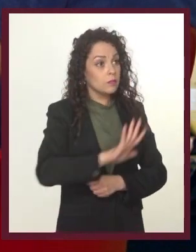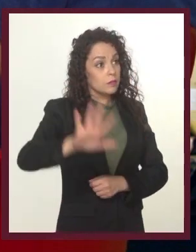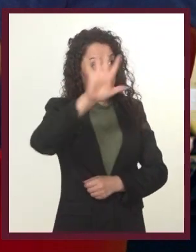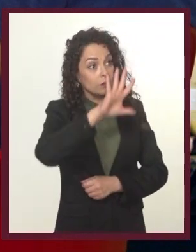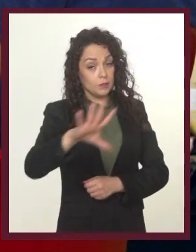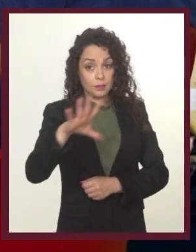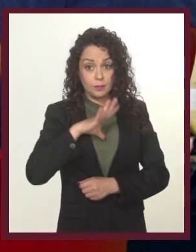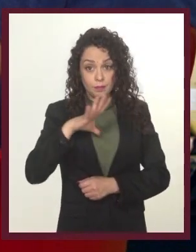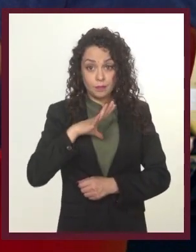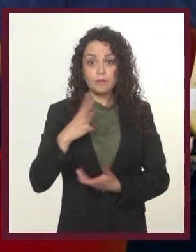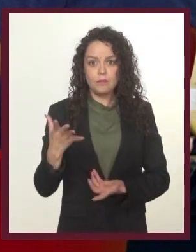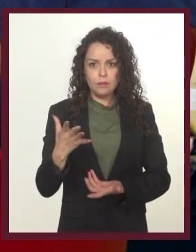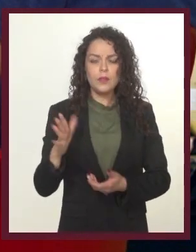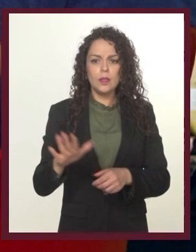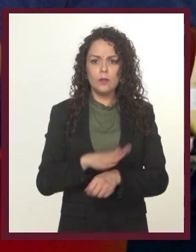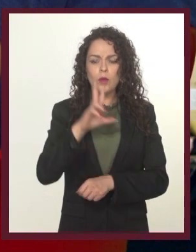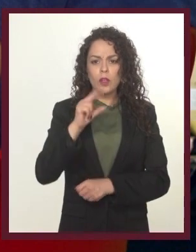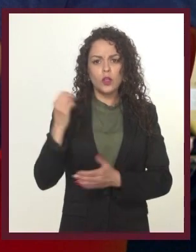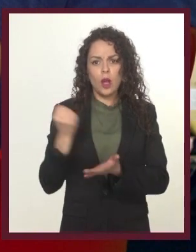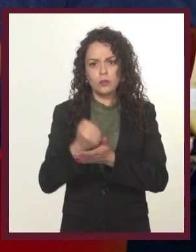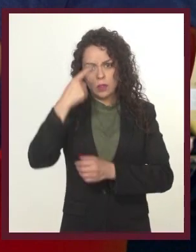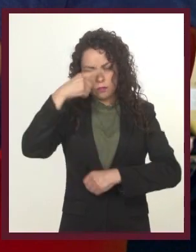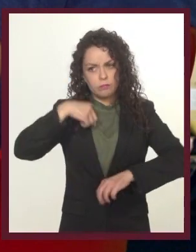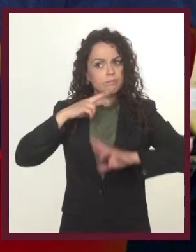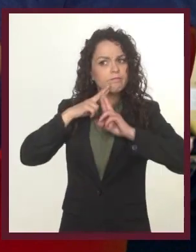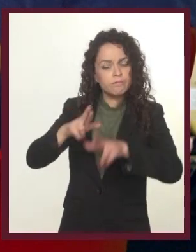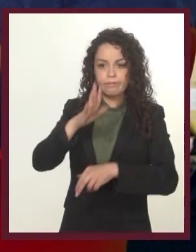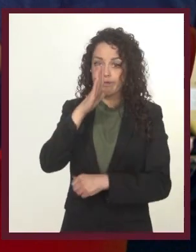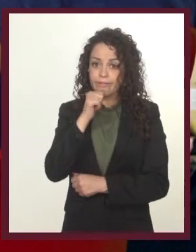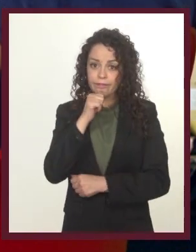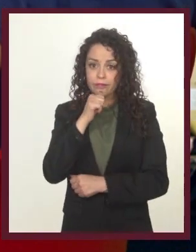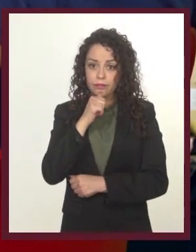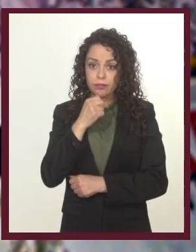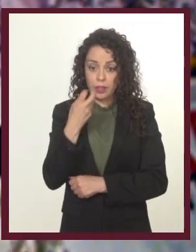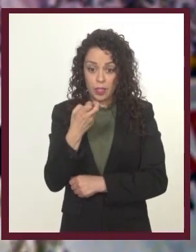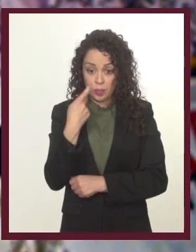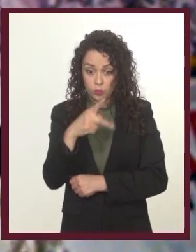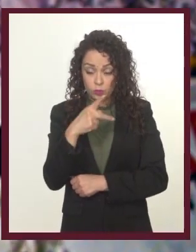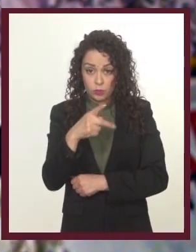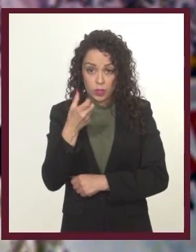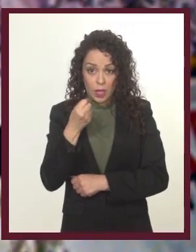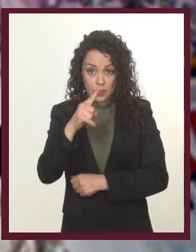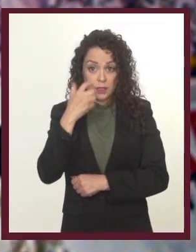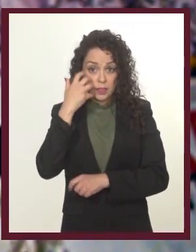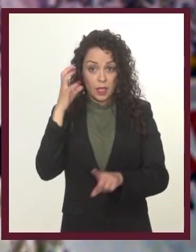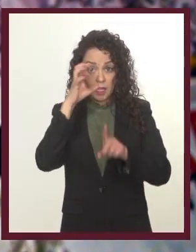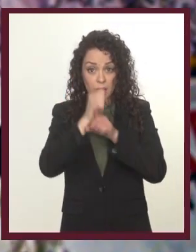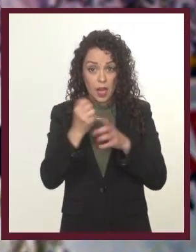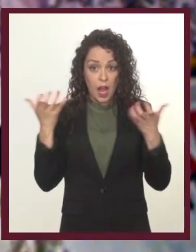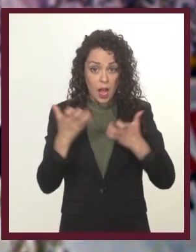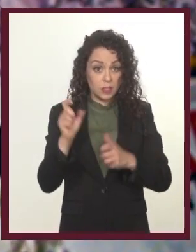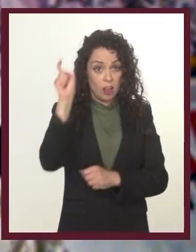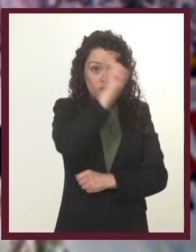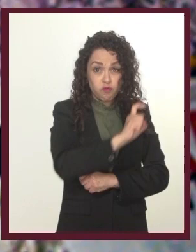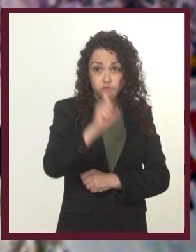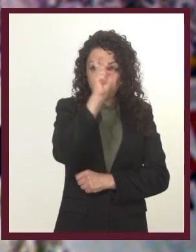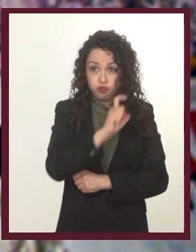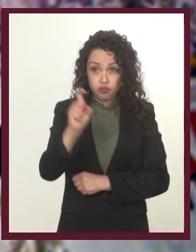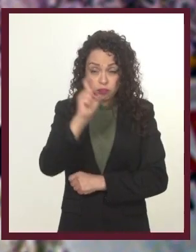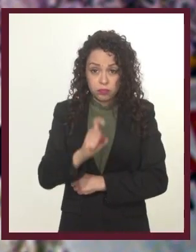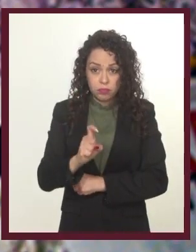disponible, pero no estamos autorizados a responderles. ¿De eso va su obra? ¿Esa es su intención al hacer lo que